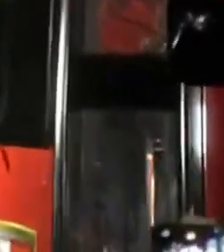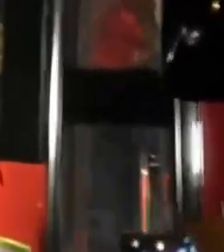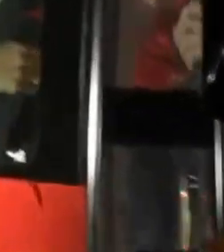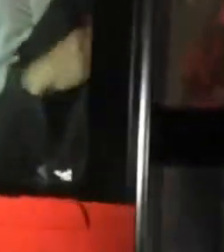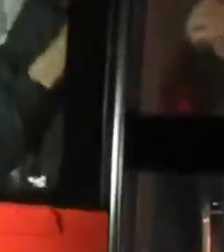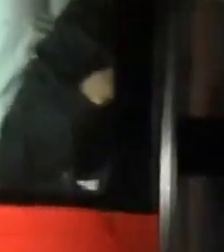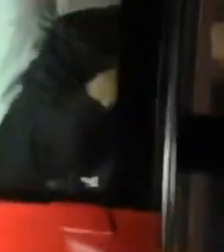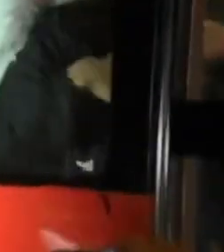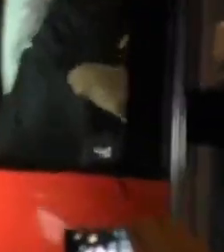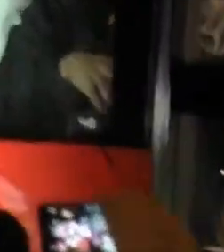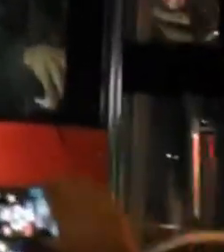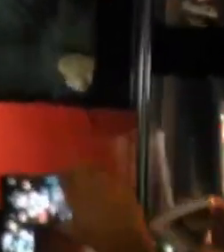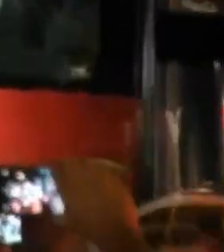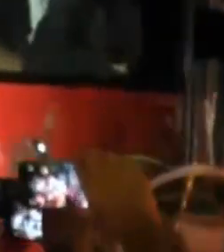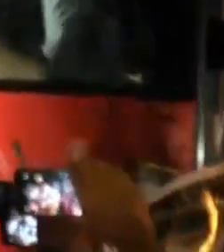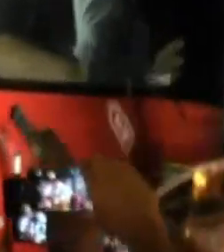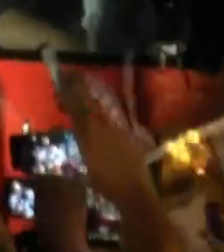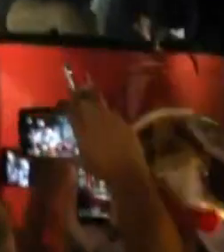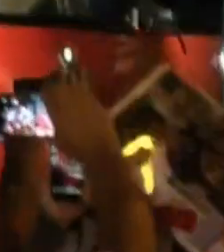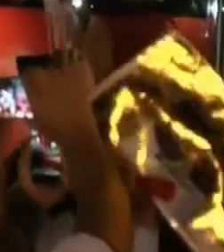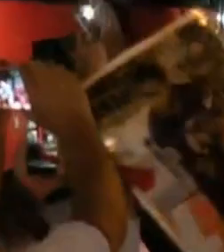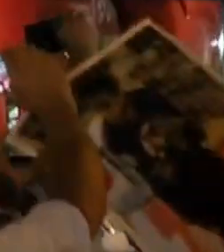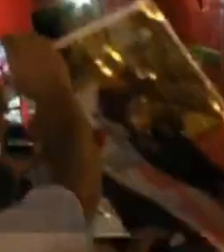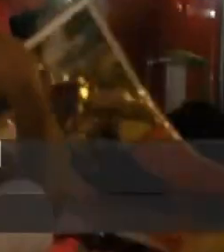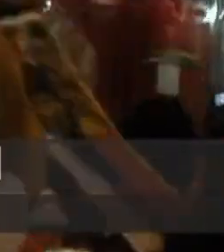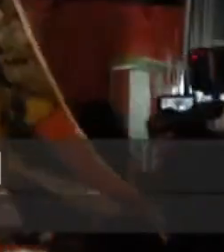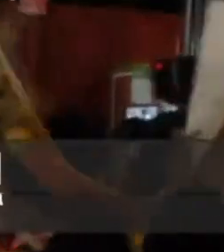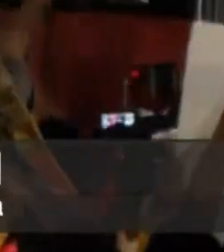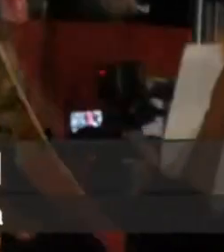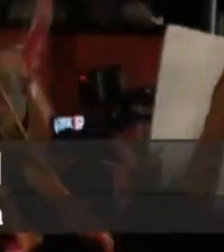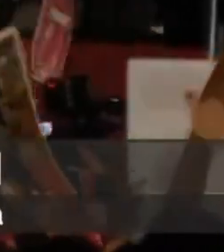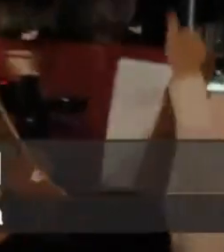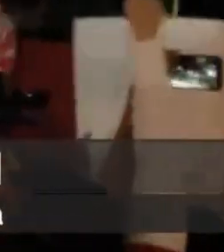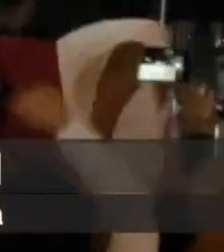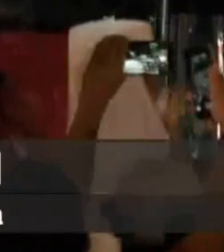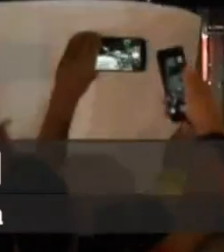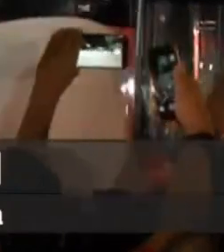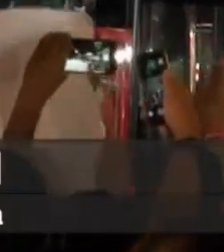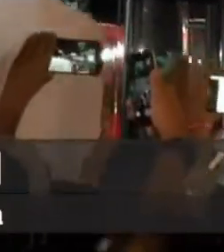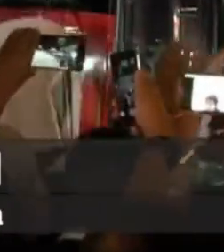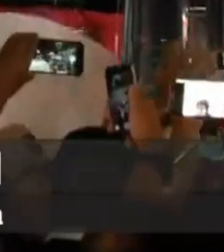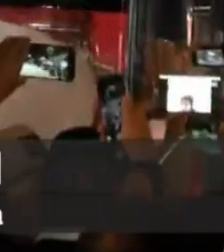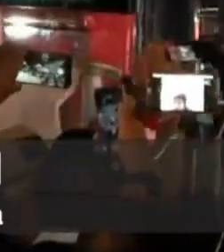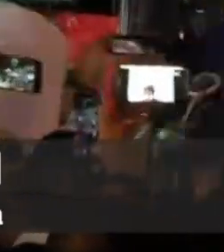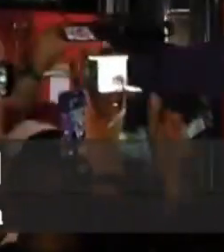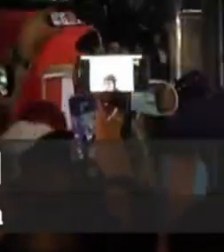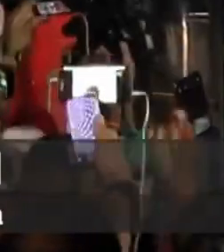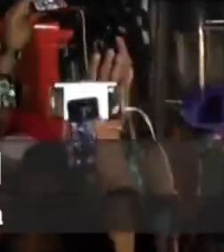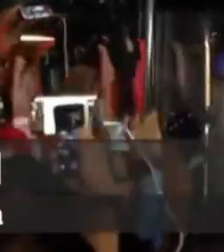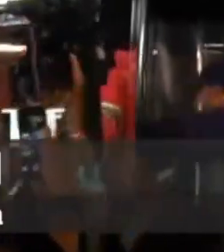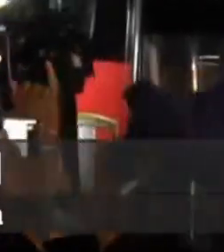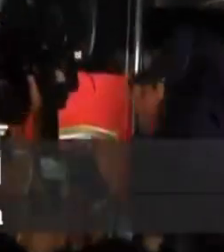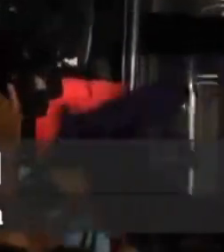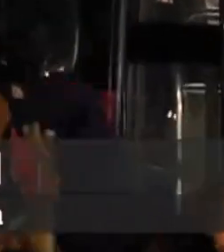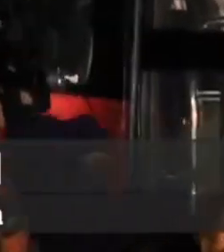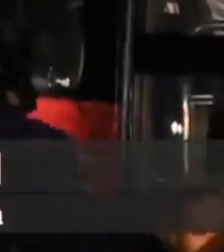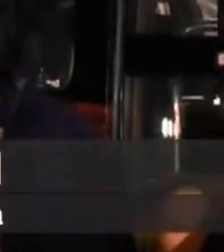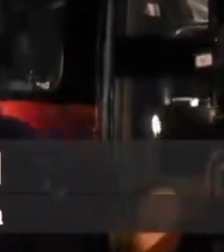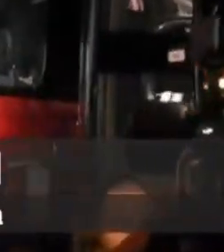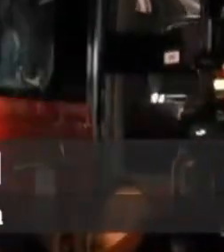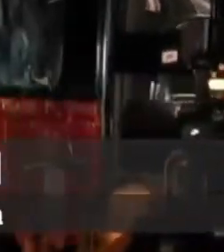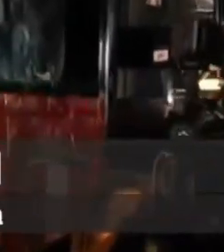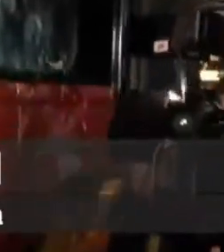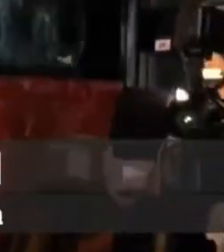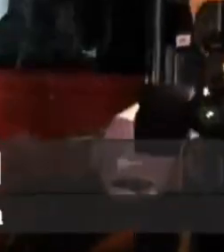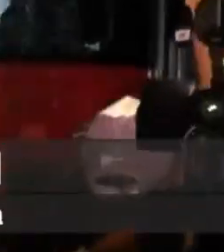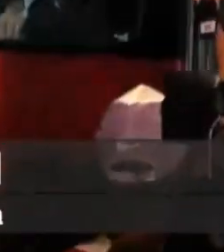Eduardo. Llega el bus de la selección peruana en estos momentos al Estadio Nacional, aquí en el vértice de Occidente y